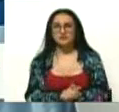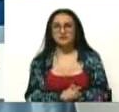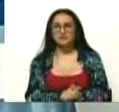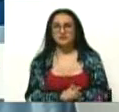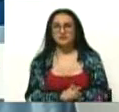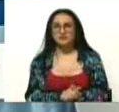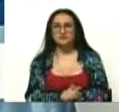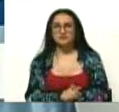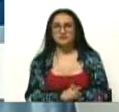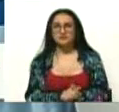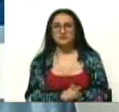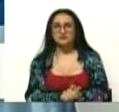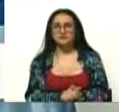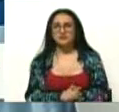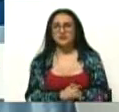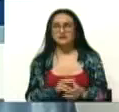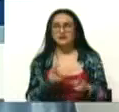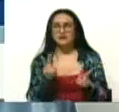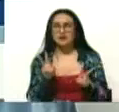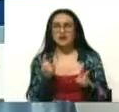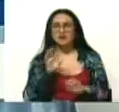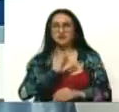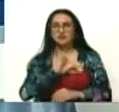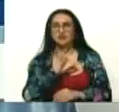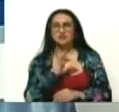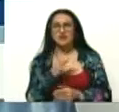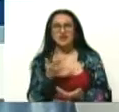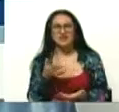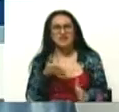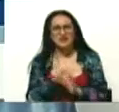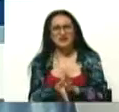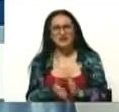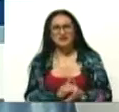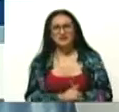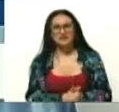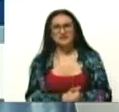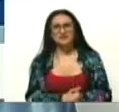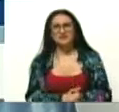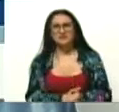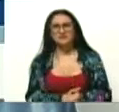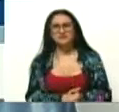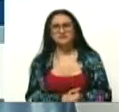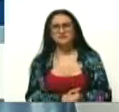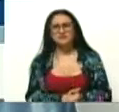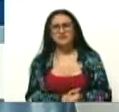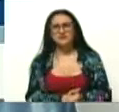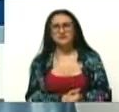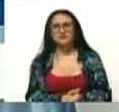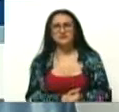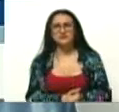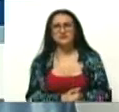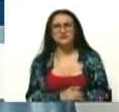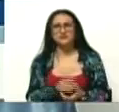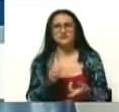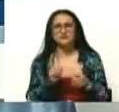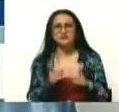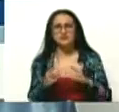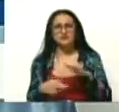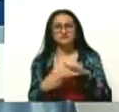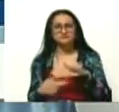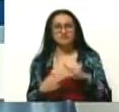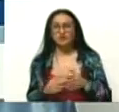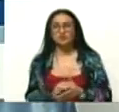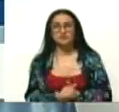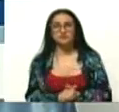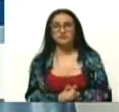son desechos sociales. ¿Producto de qué? Del consumo de la droga, que empieza siendo recreativa y termina